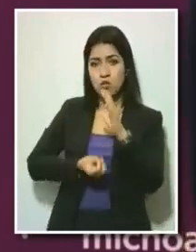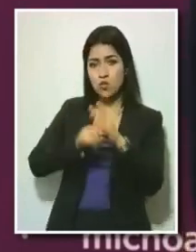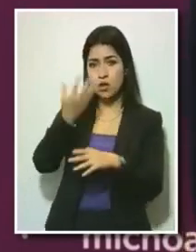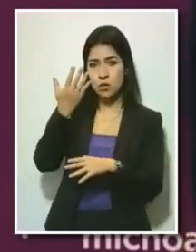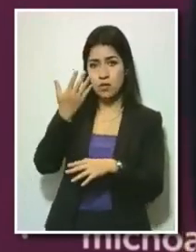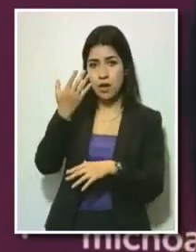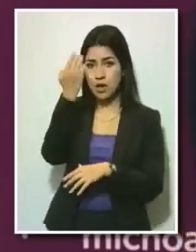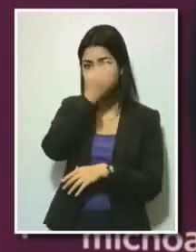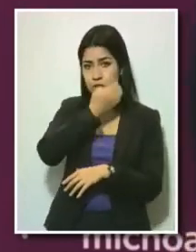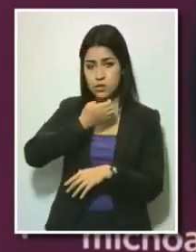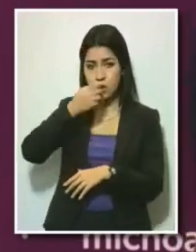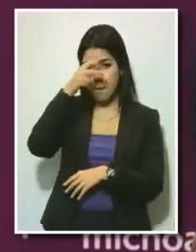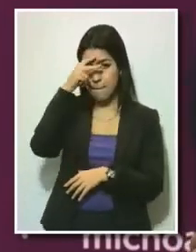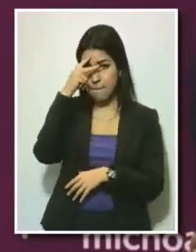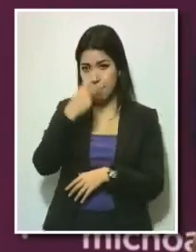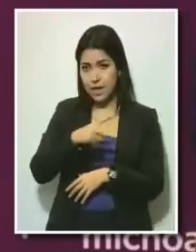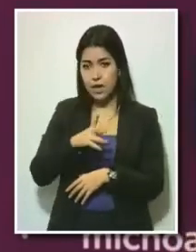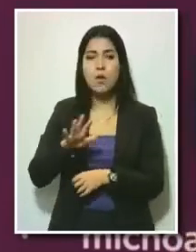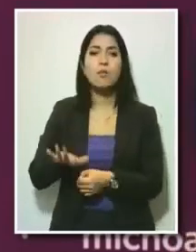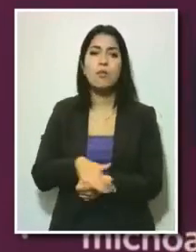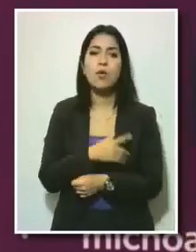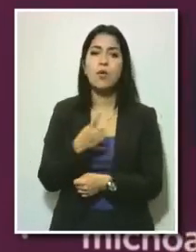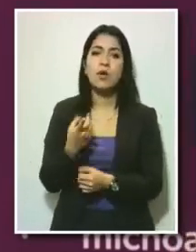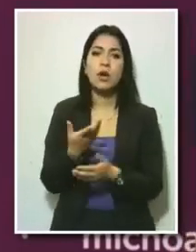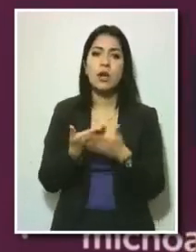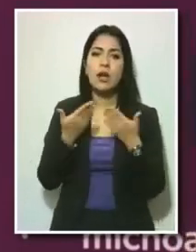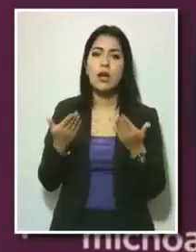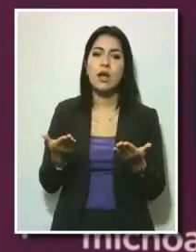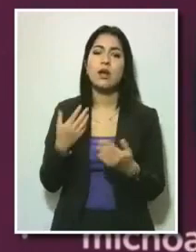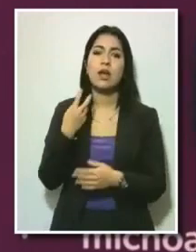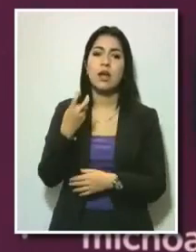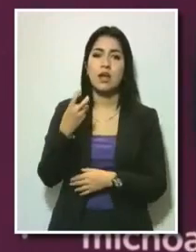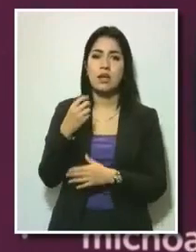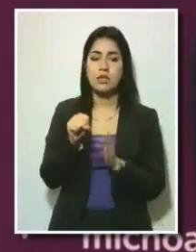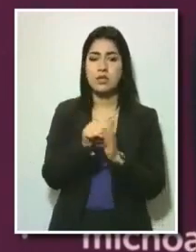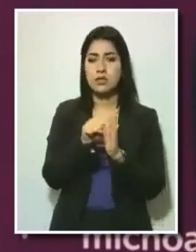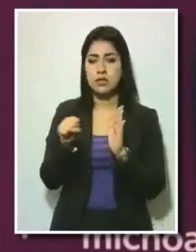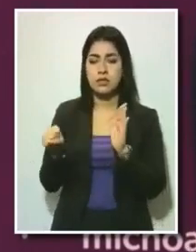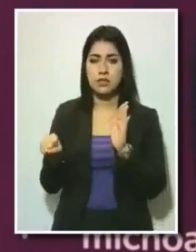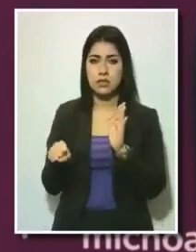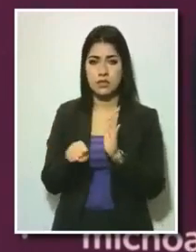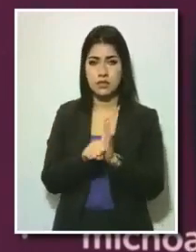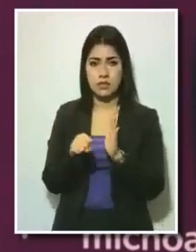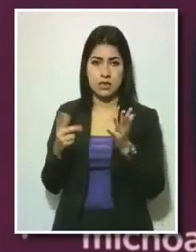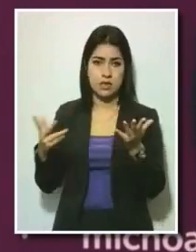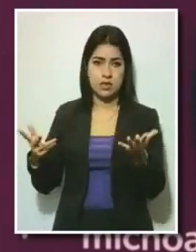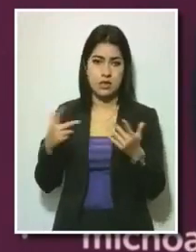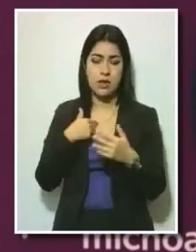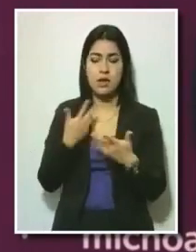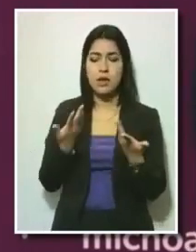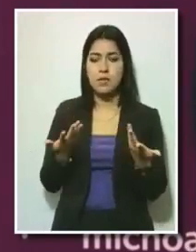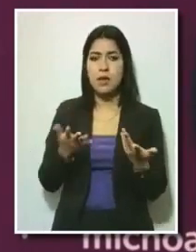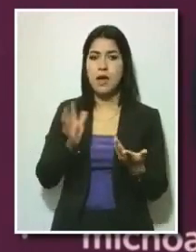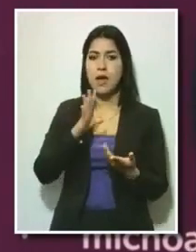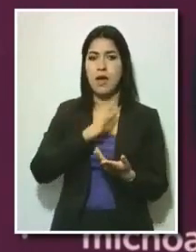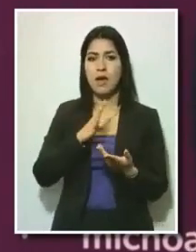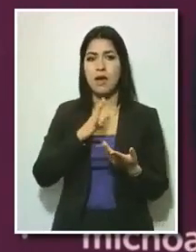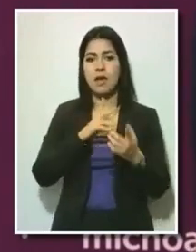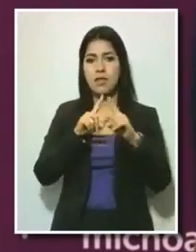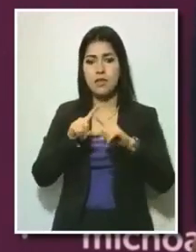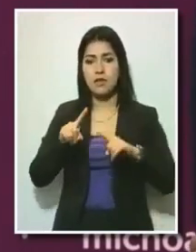nueva escuela mexicana. Y el paradigma, como este sistema que maneja varios